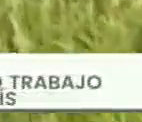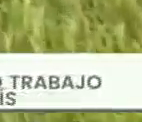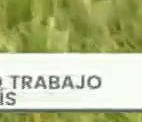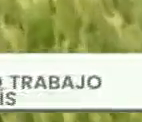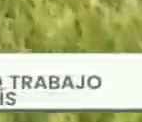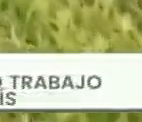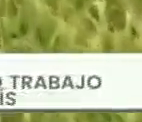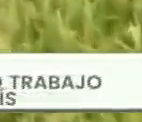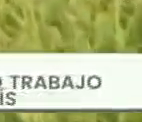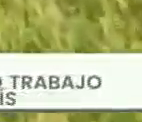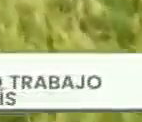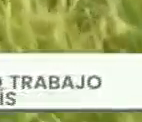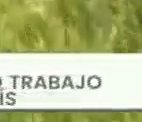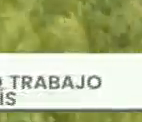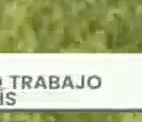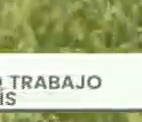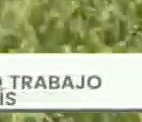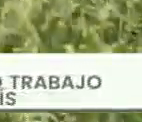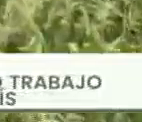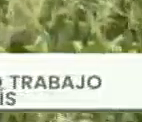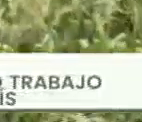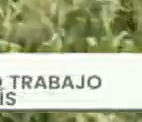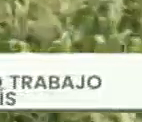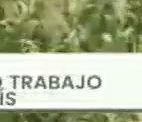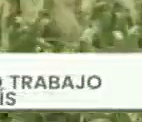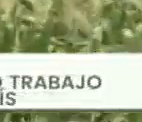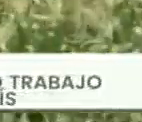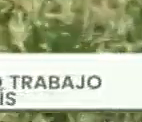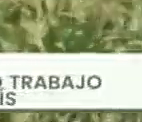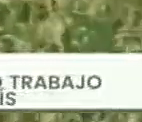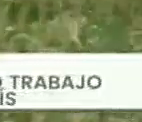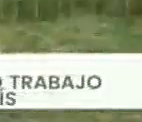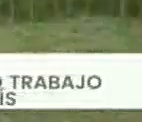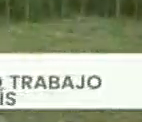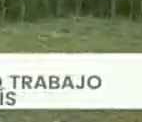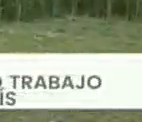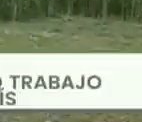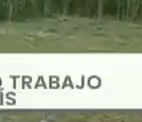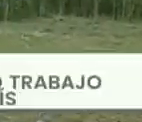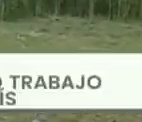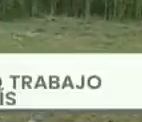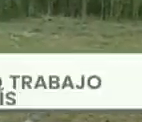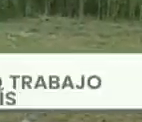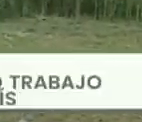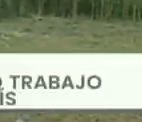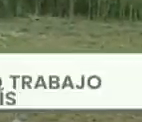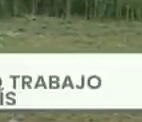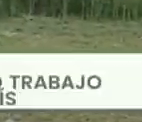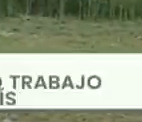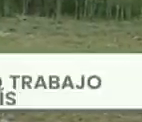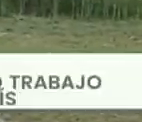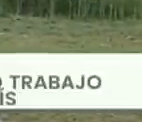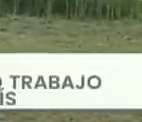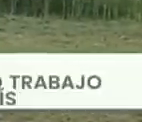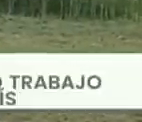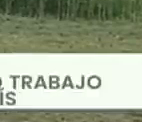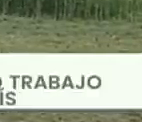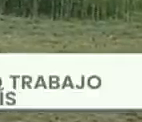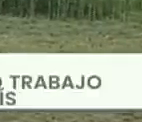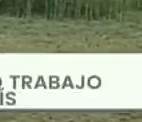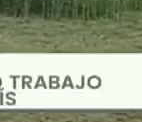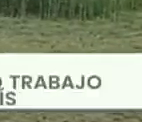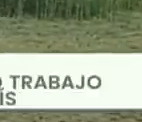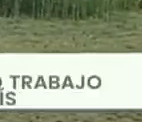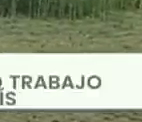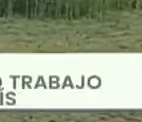hay hortalizas, hay legumbres, o sea, hay todo un concepto, presidente, que permite la